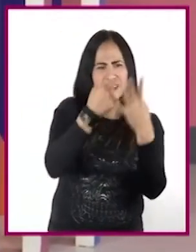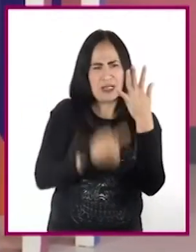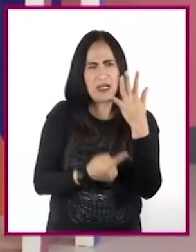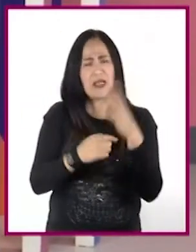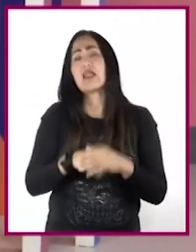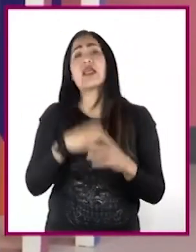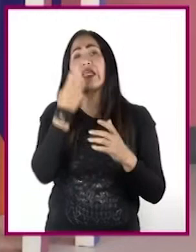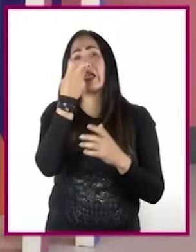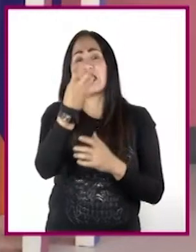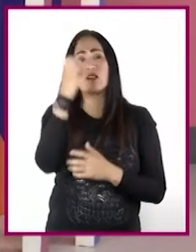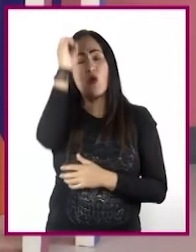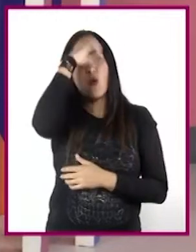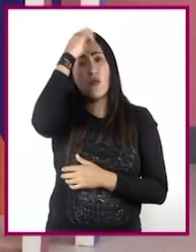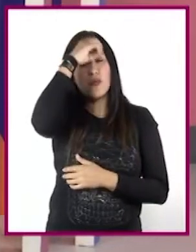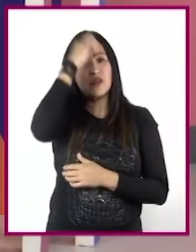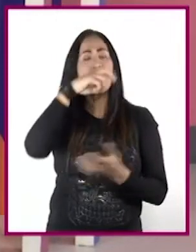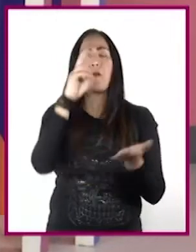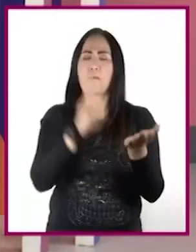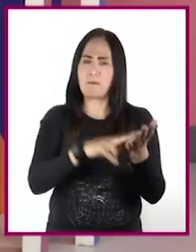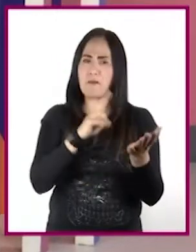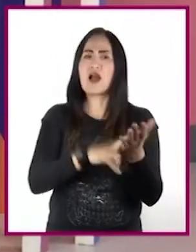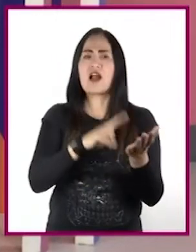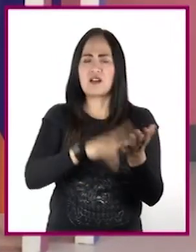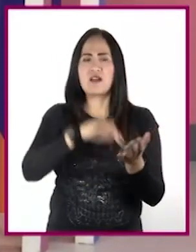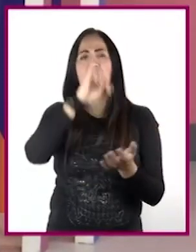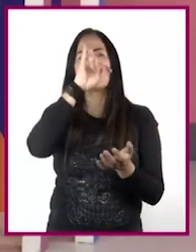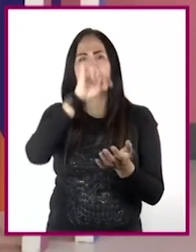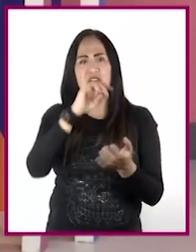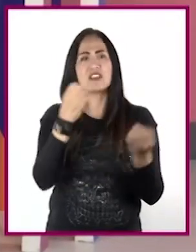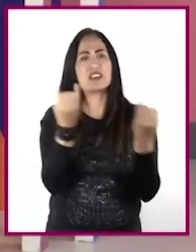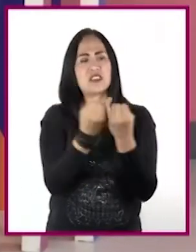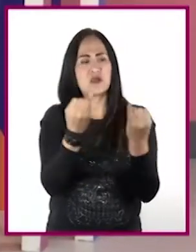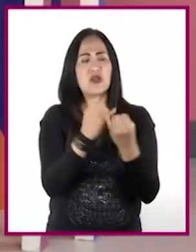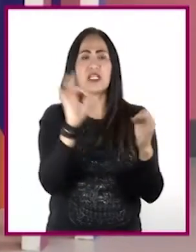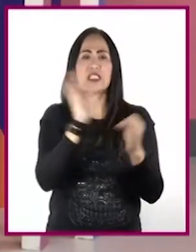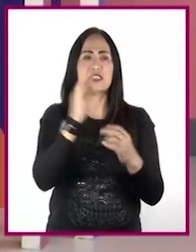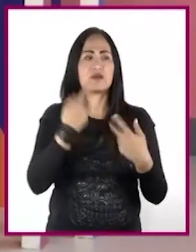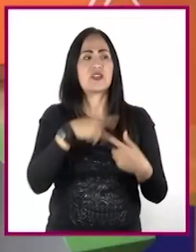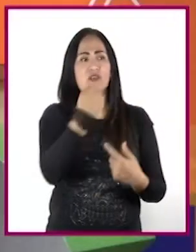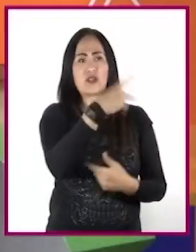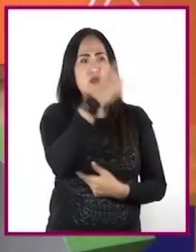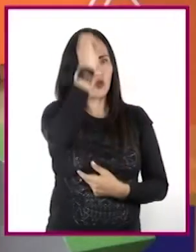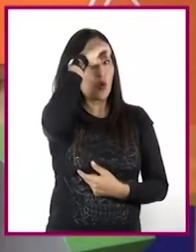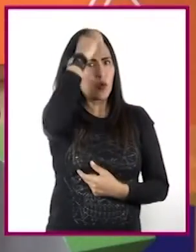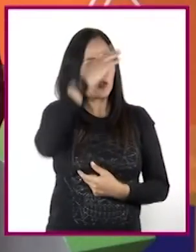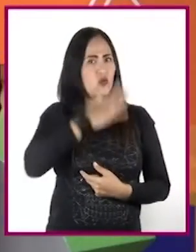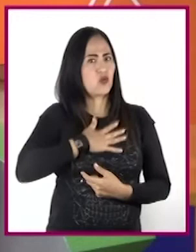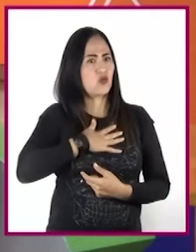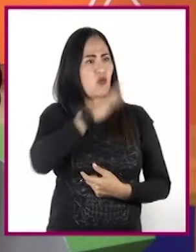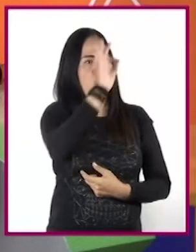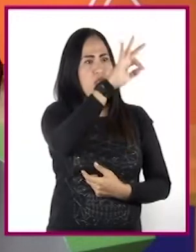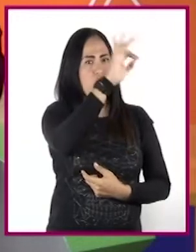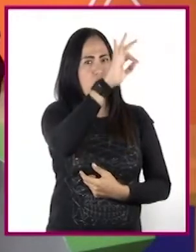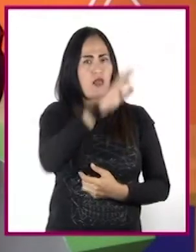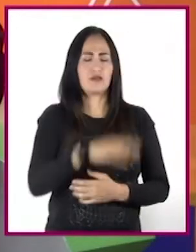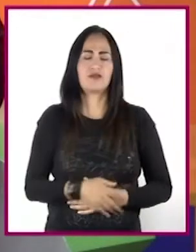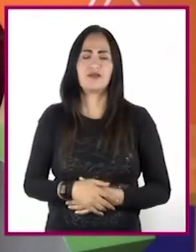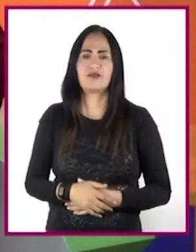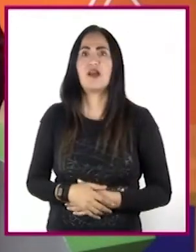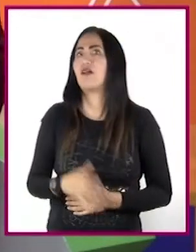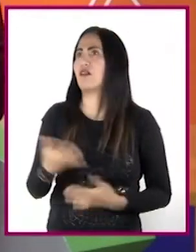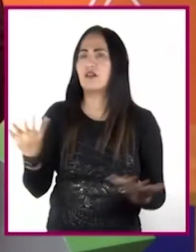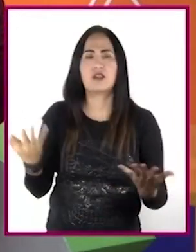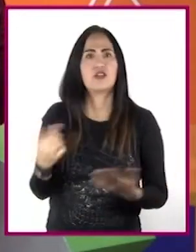opinión pueda tener validez y hasta llegar a influir en la opinión de quien nos lea. Ay, maestro, opino